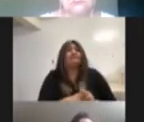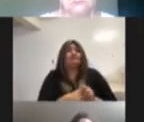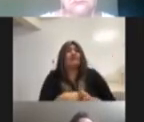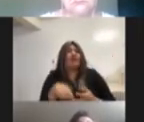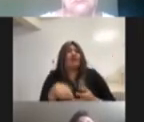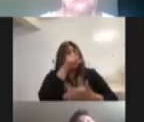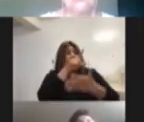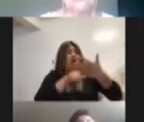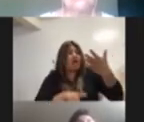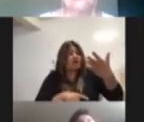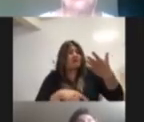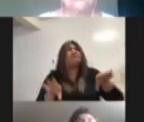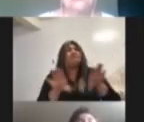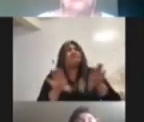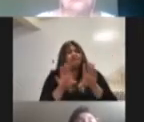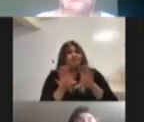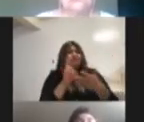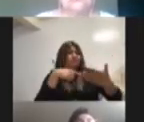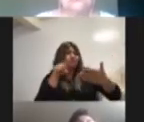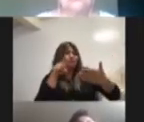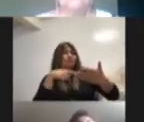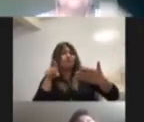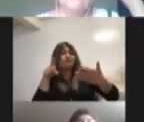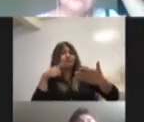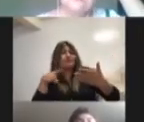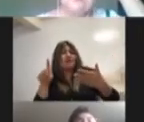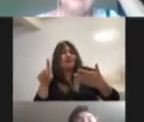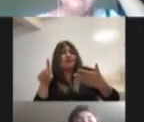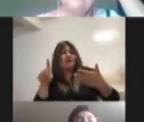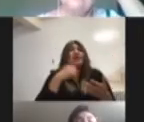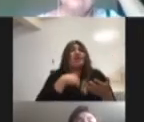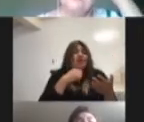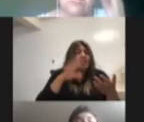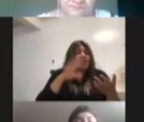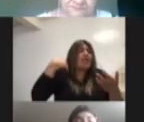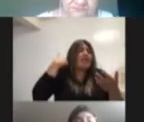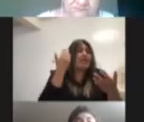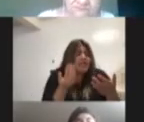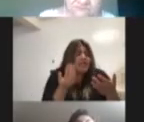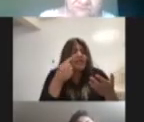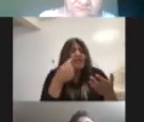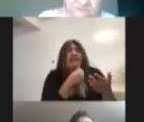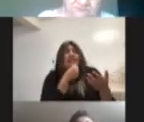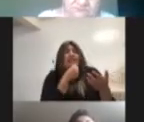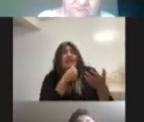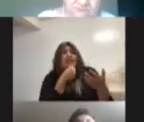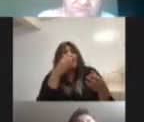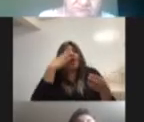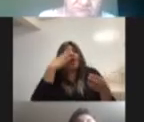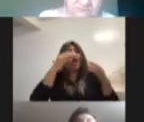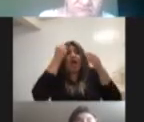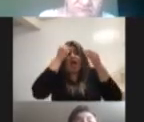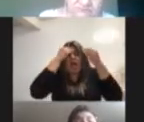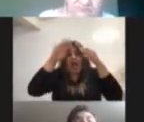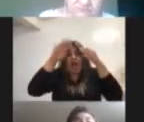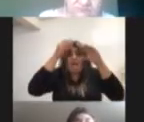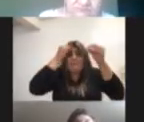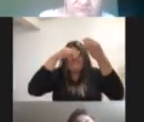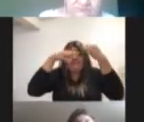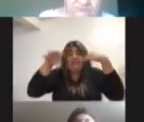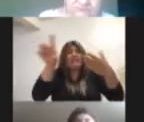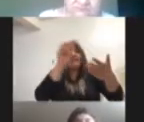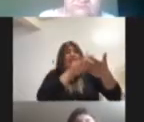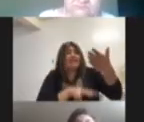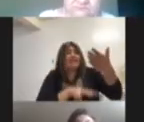evaluación. Es decir, ¿qué se espera que el alumno aprenda del tema como aprendizaje